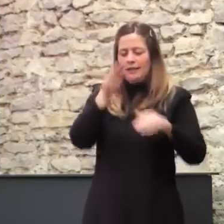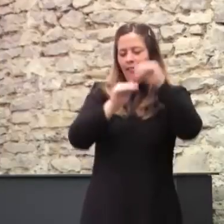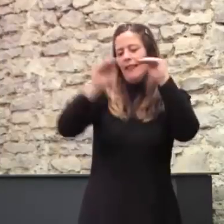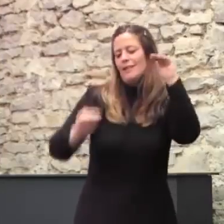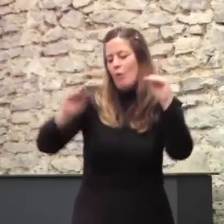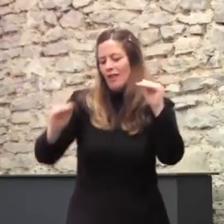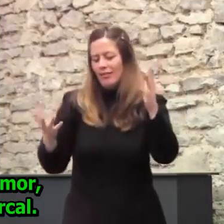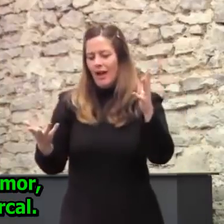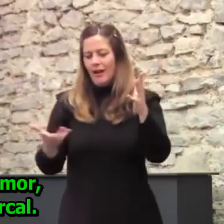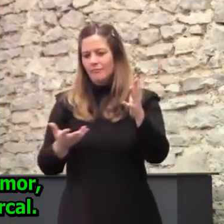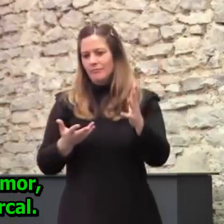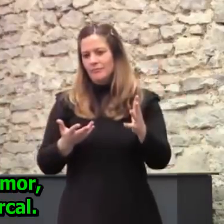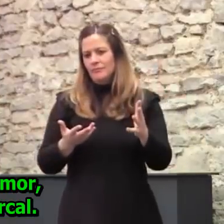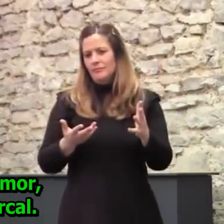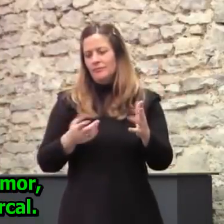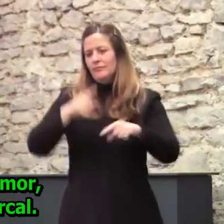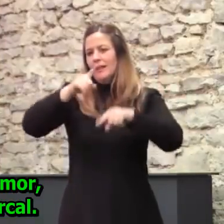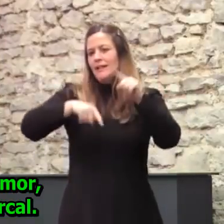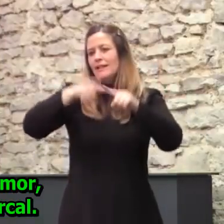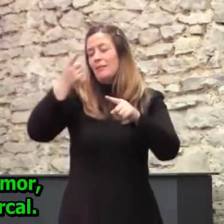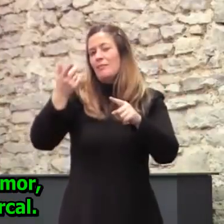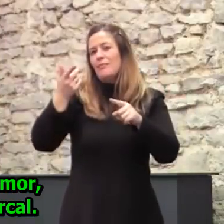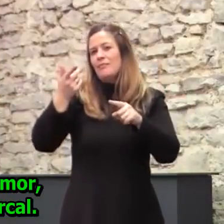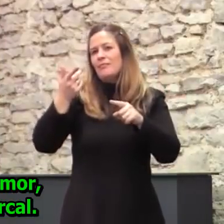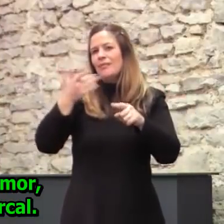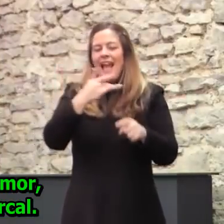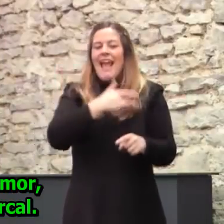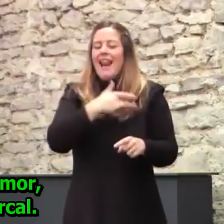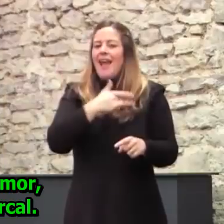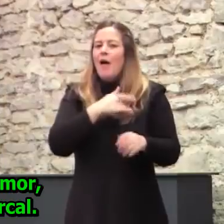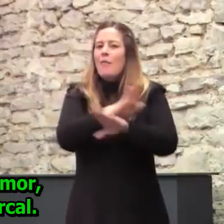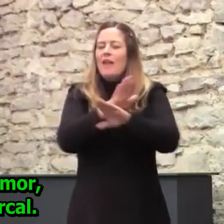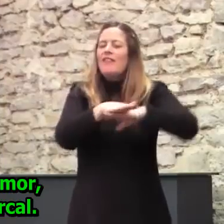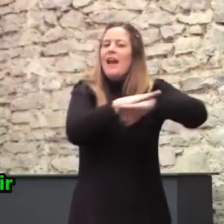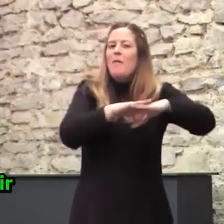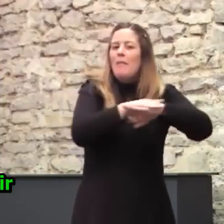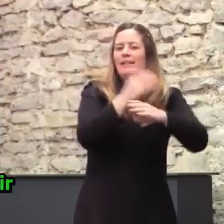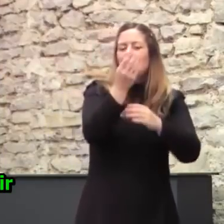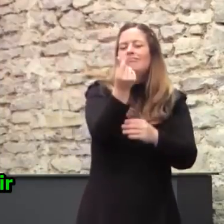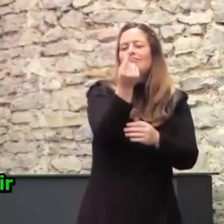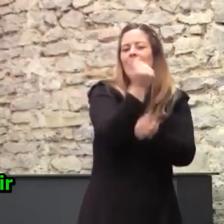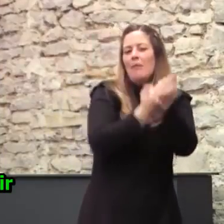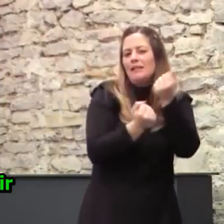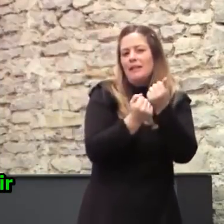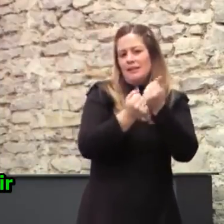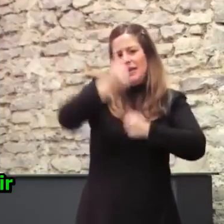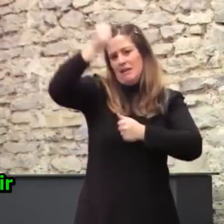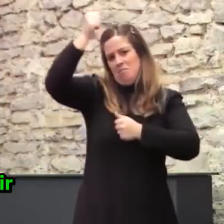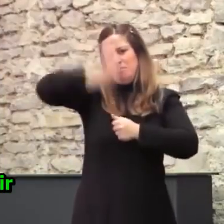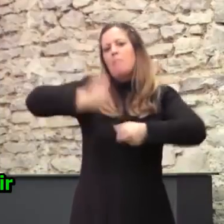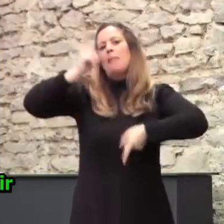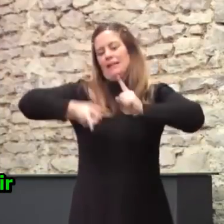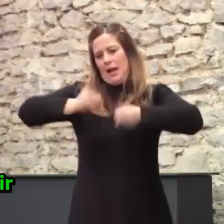Y, bueno, la ideología que subyace al amor, que es totalmente capitalista y patriarcal. El tema es, ¿cómo podemos